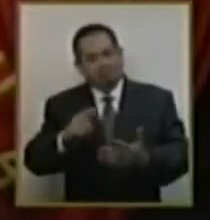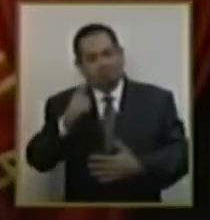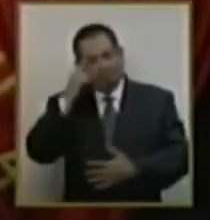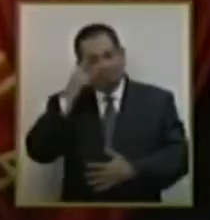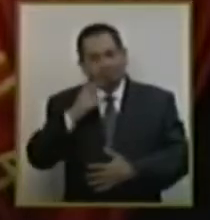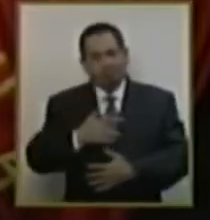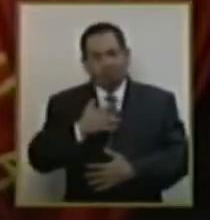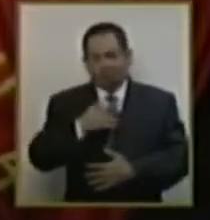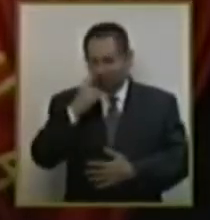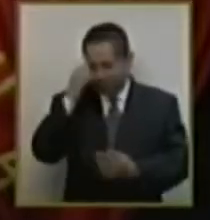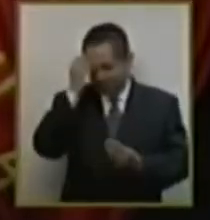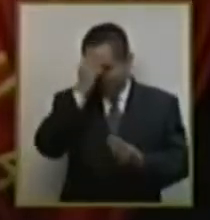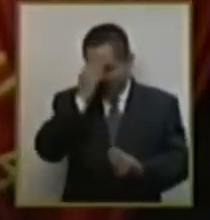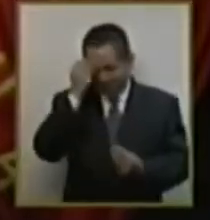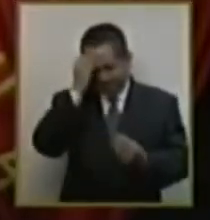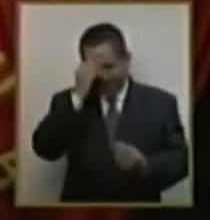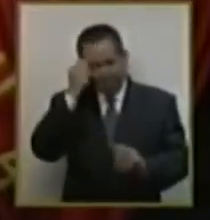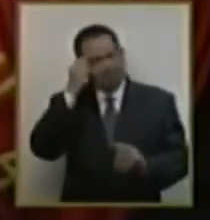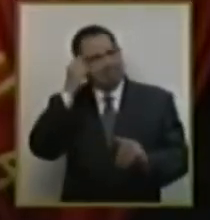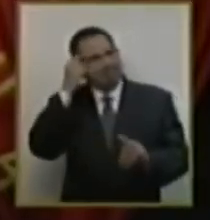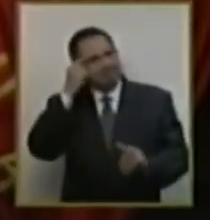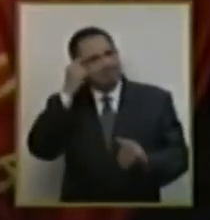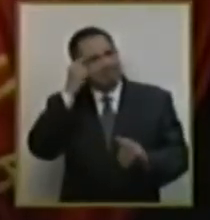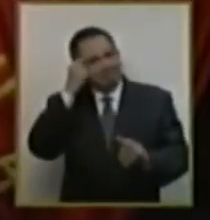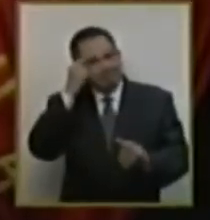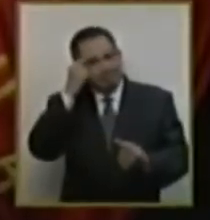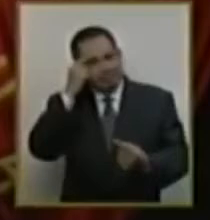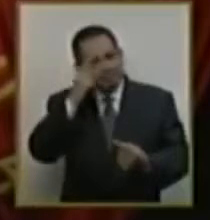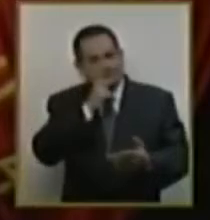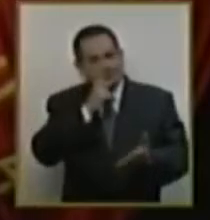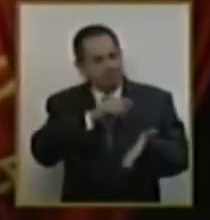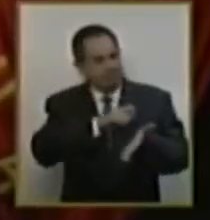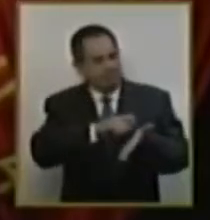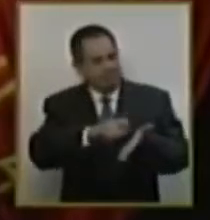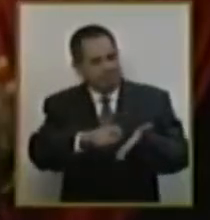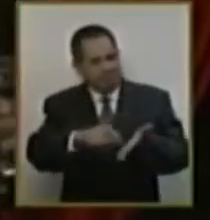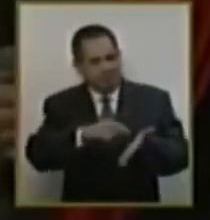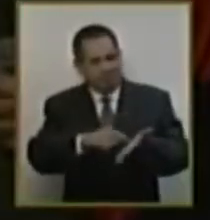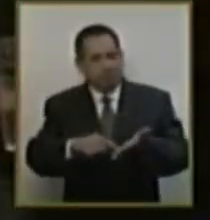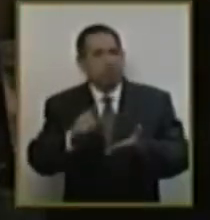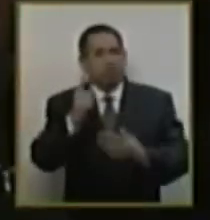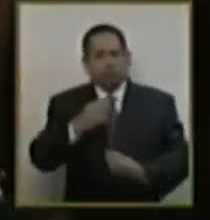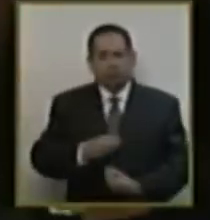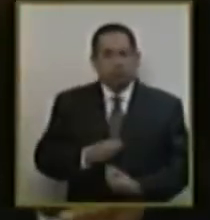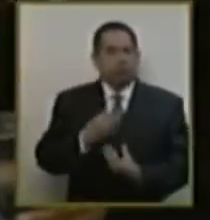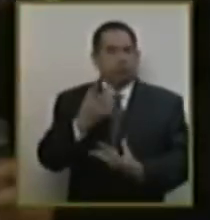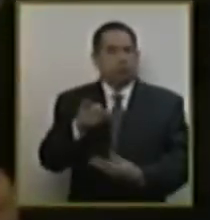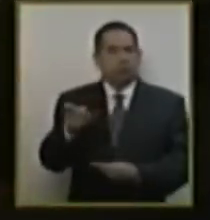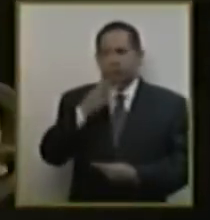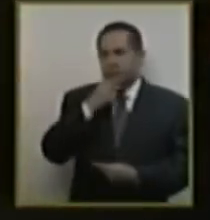de darme vuelta en la cabeza unas líneas de un poema de Quevedo,